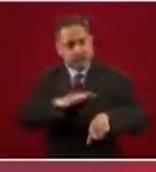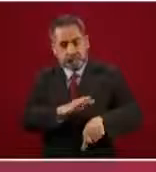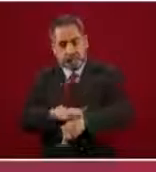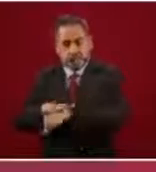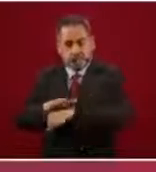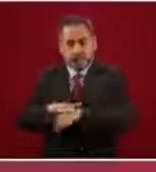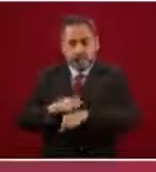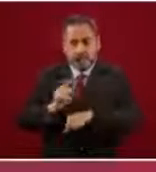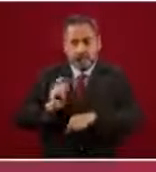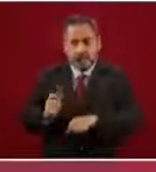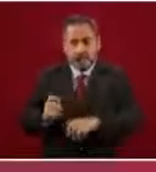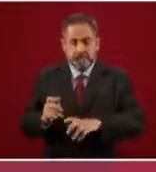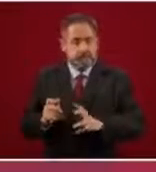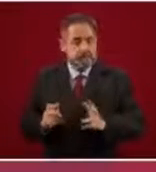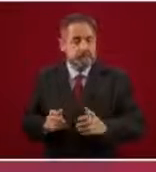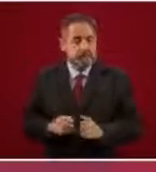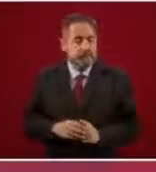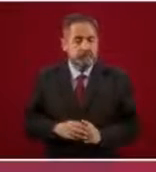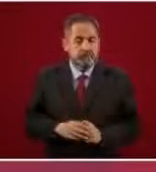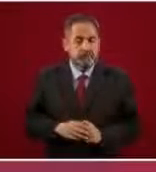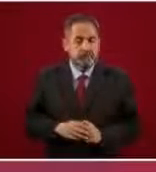que